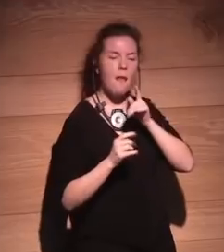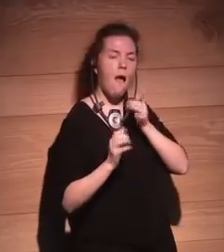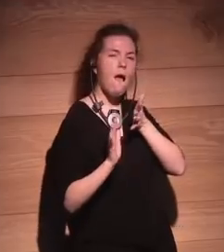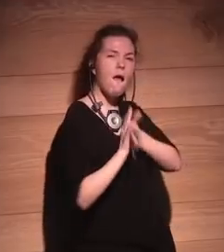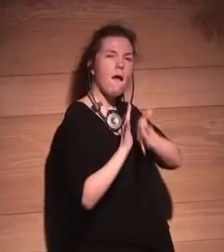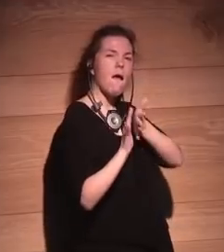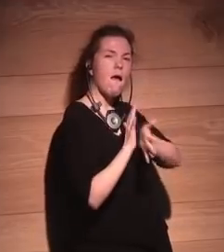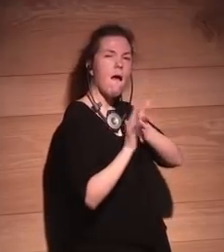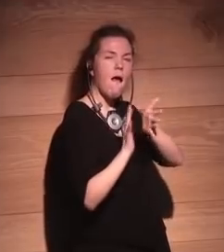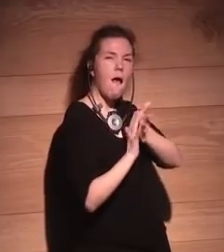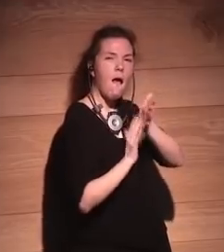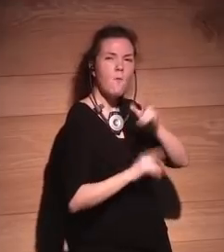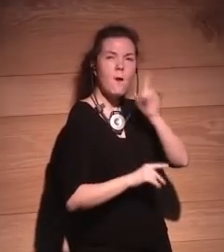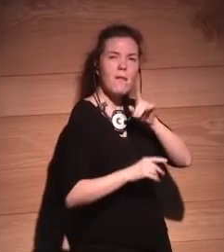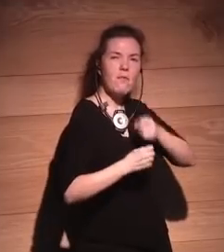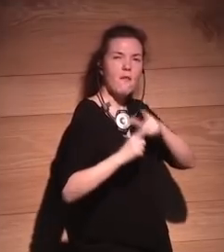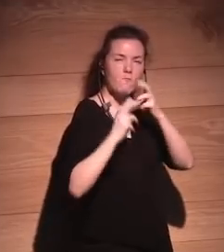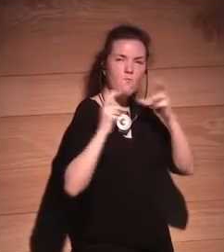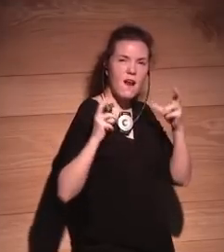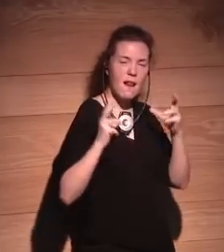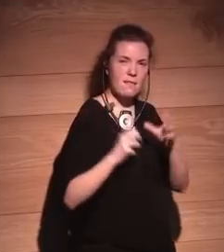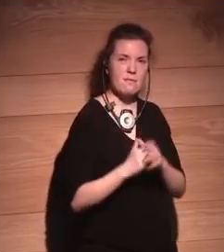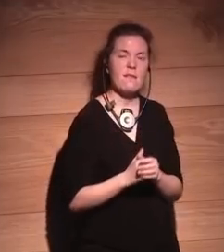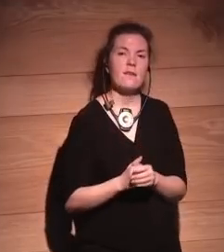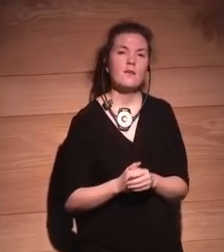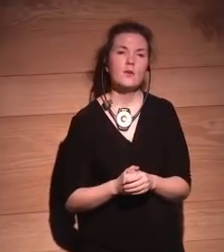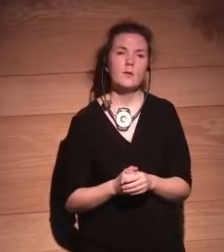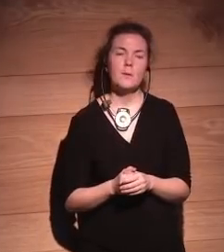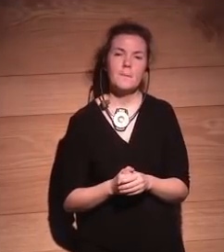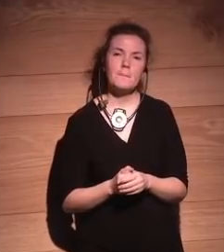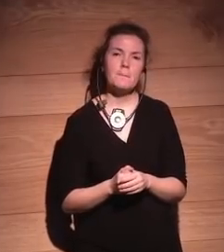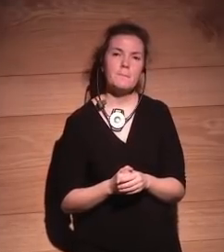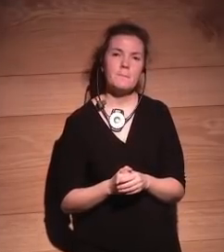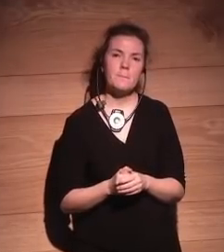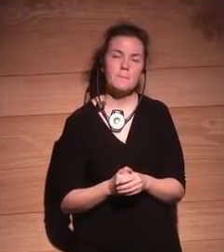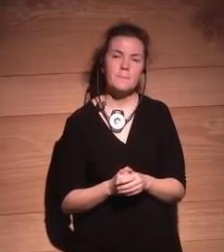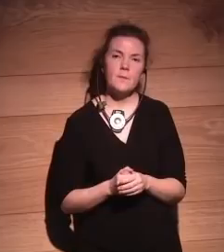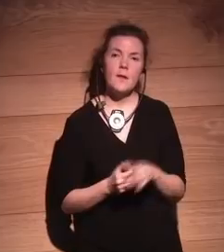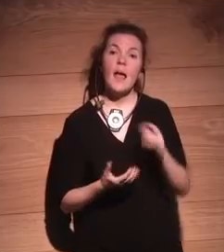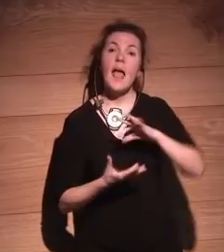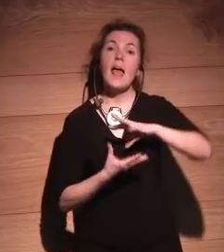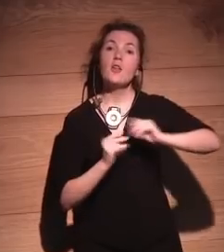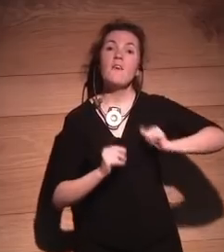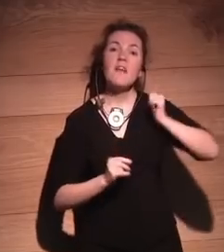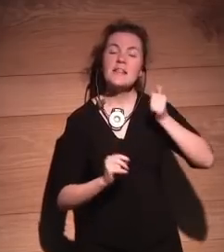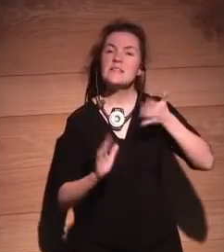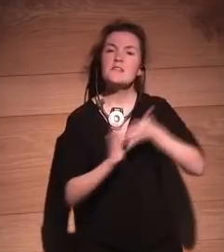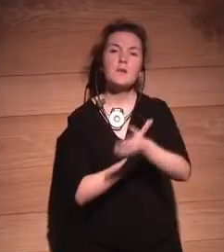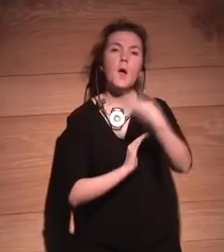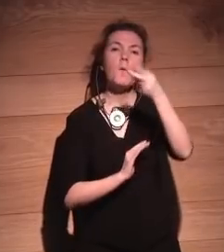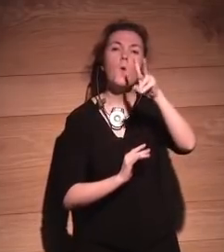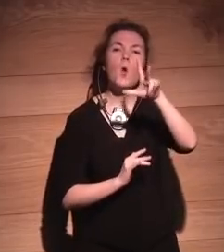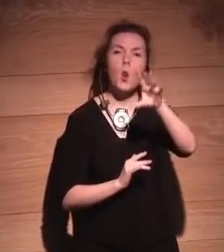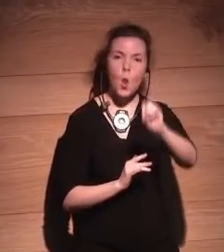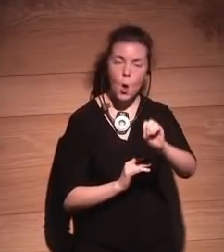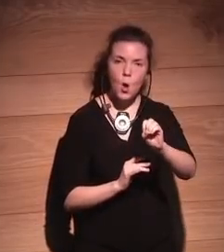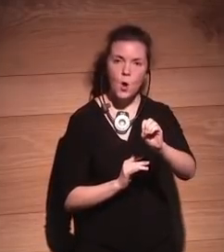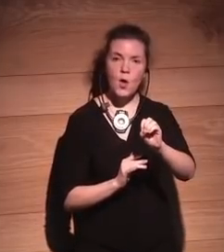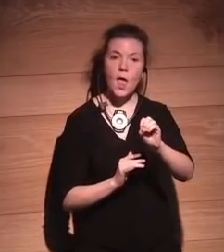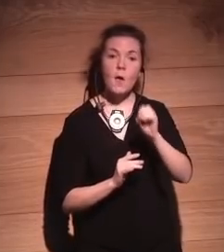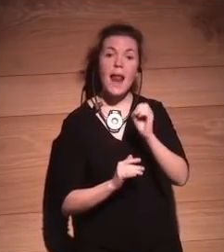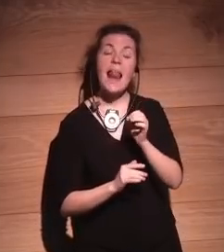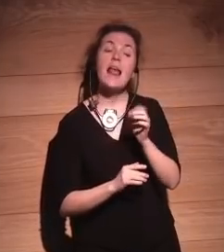disfrazada de verdad, el bulo. Por cierto, por si queréis usar una palabra española estupenda para fake news, los bulos. Disfrazo de verdad la